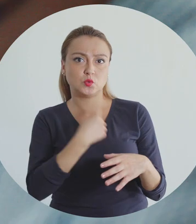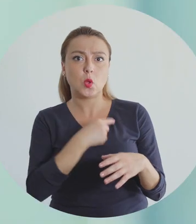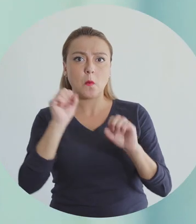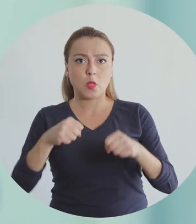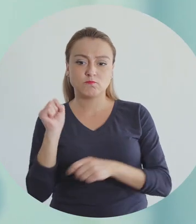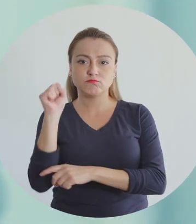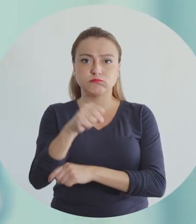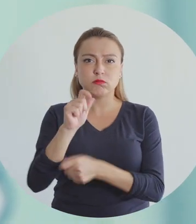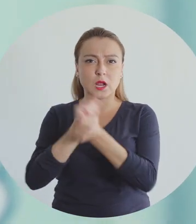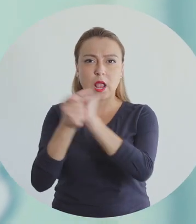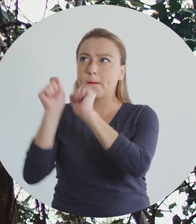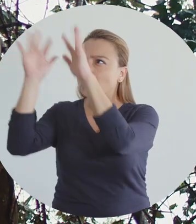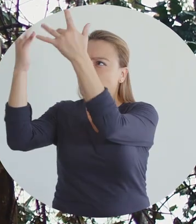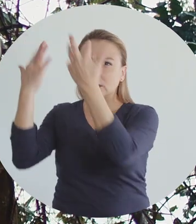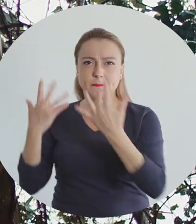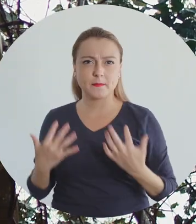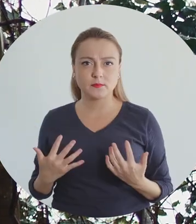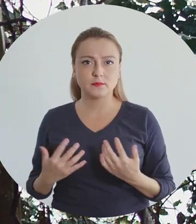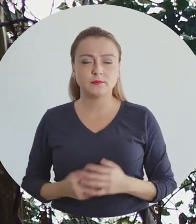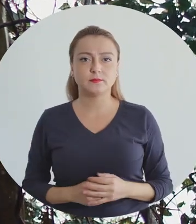ganamos a la crisis climática.